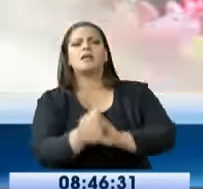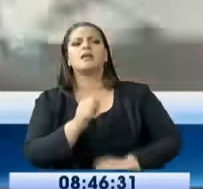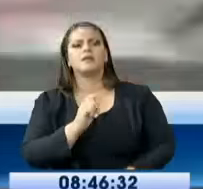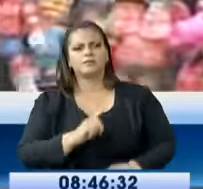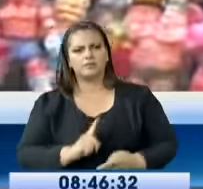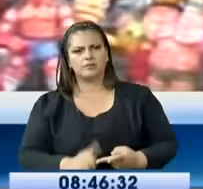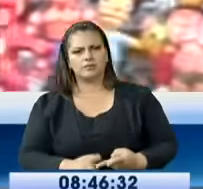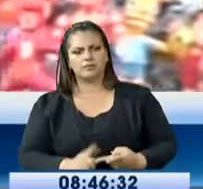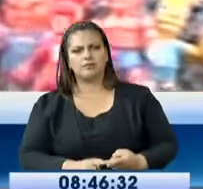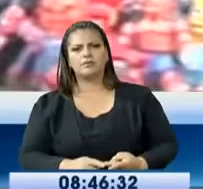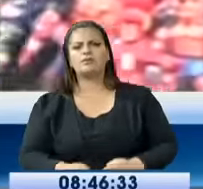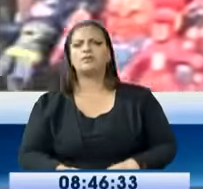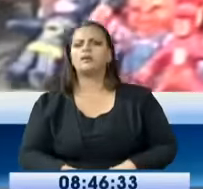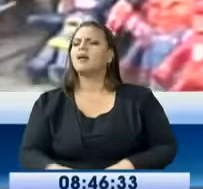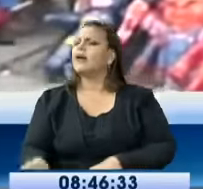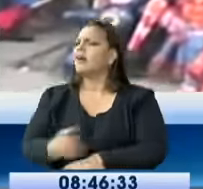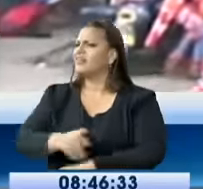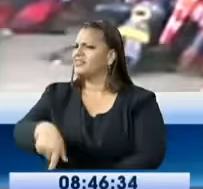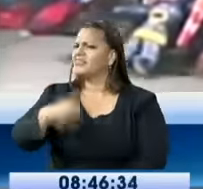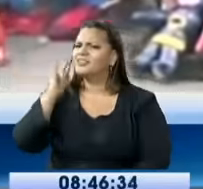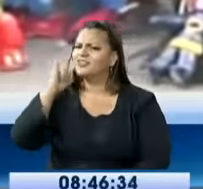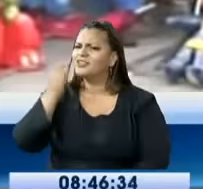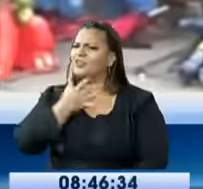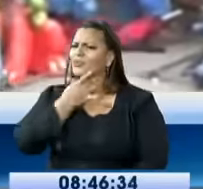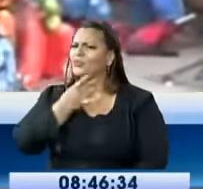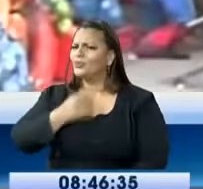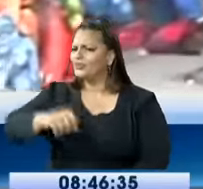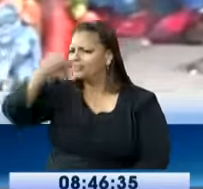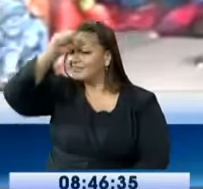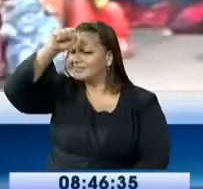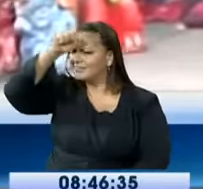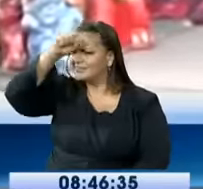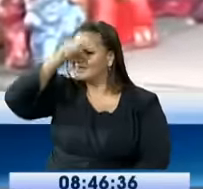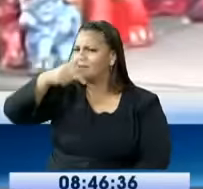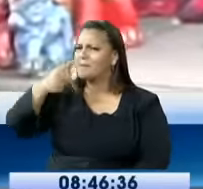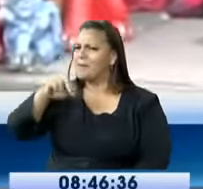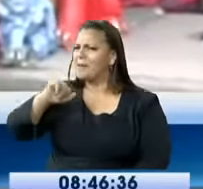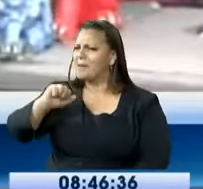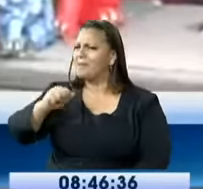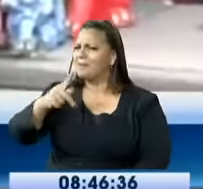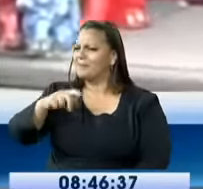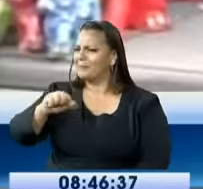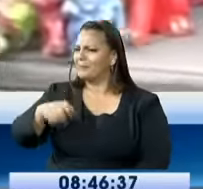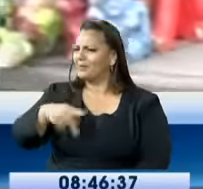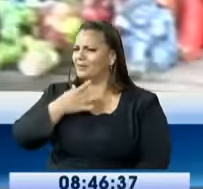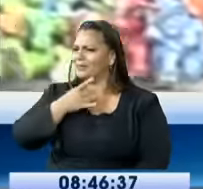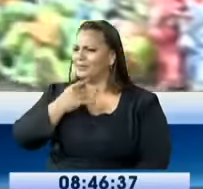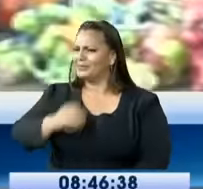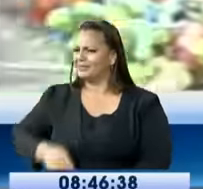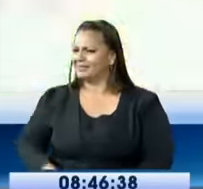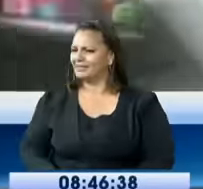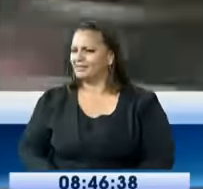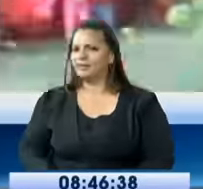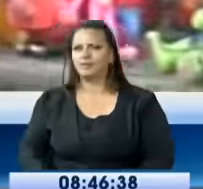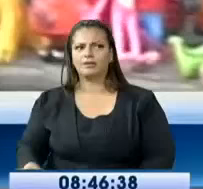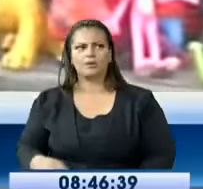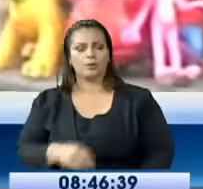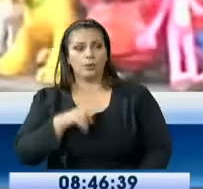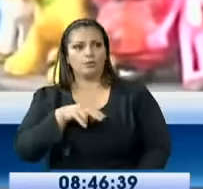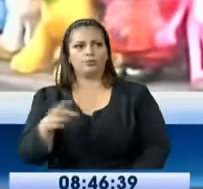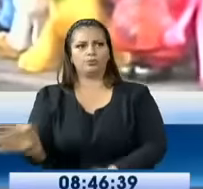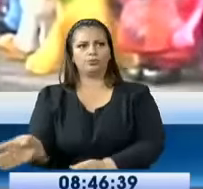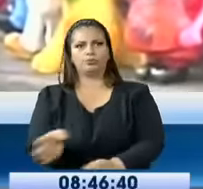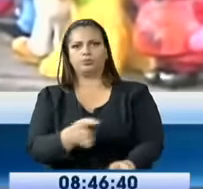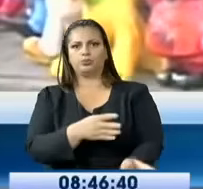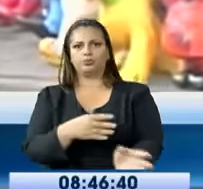equivoco, era la Peppa Pig. Ajá. Igual este año también. ¿Este año también? Sí, sí. ¿Tiene usted aquí algún personaje? ¡Uy! Por el viento se están cayendo